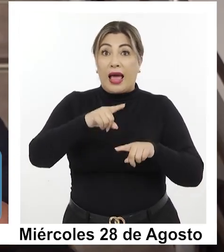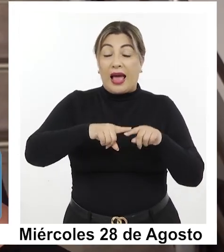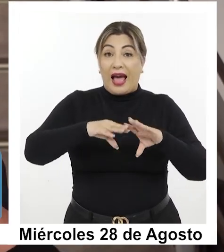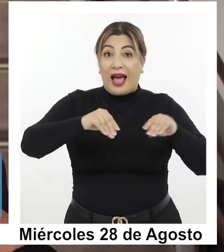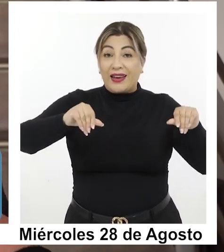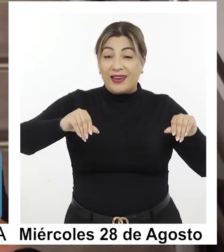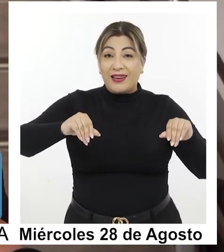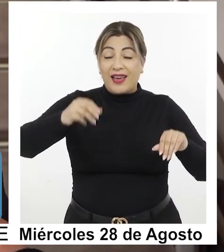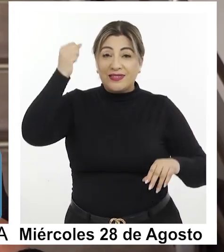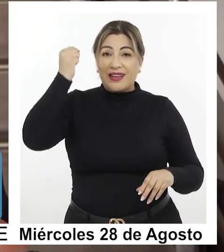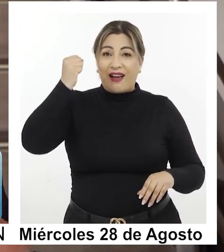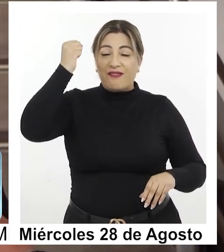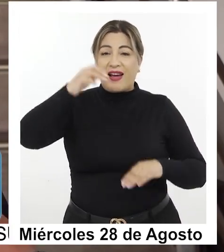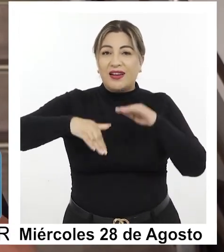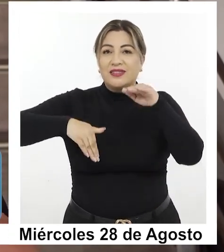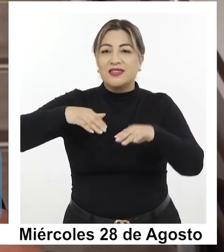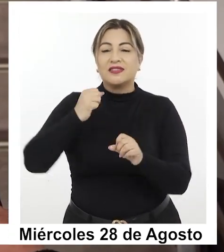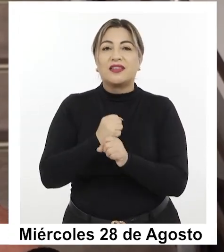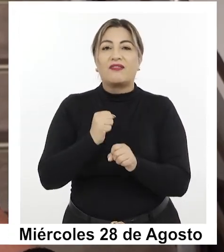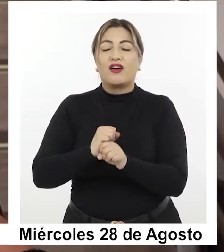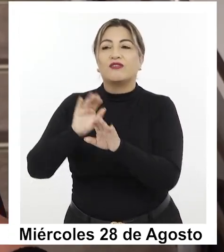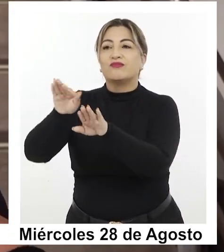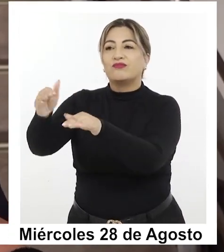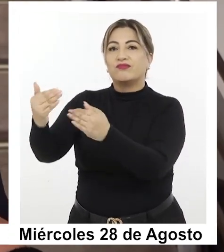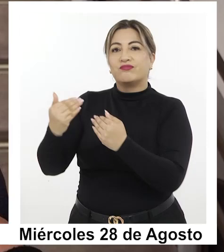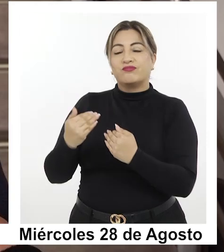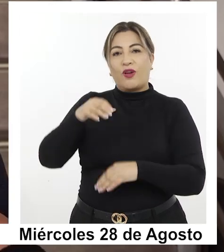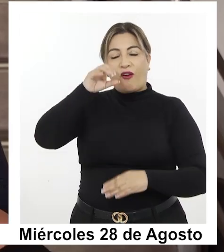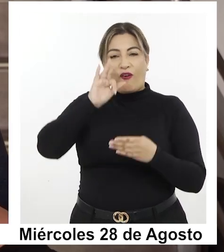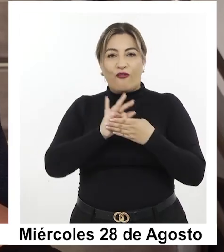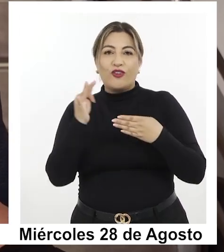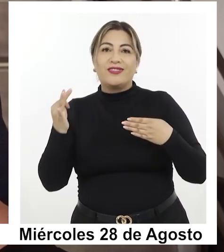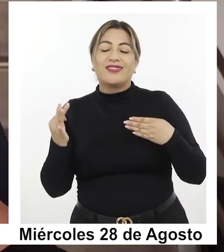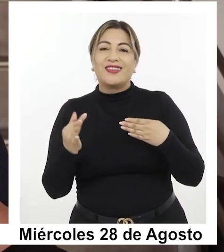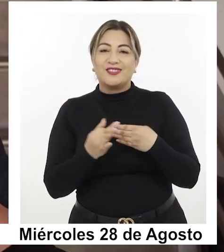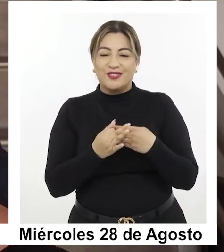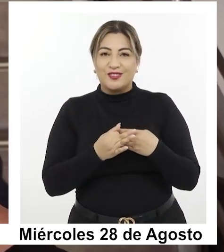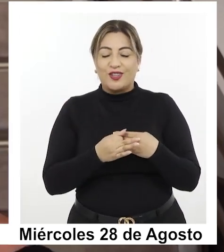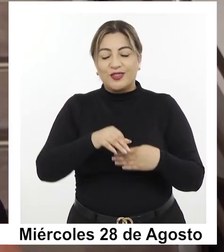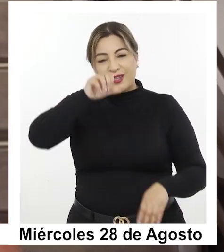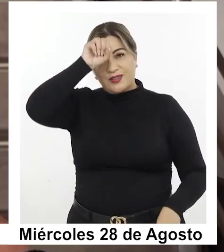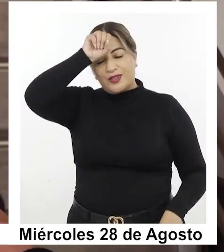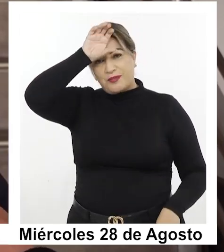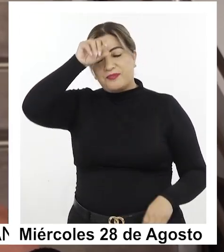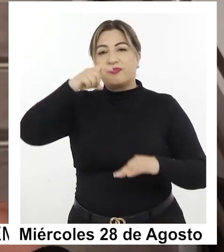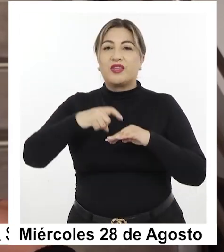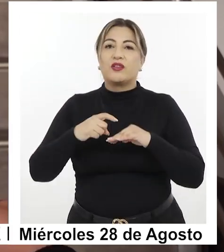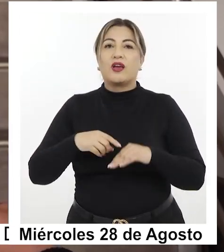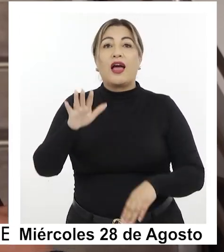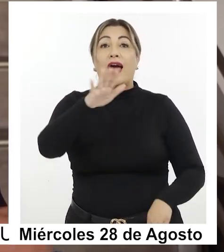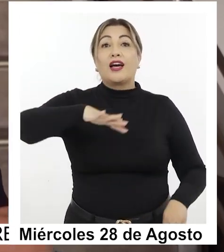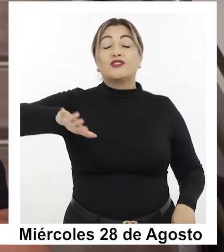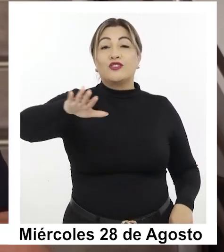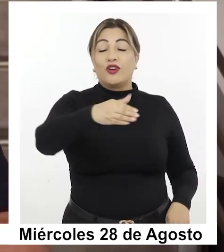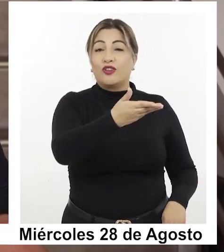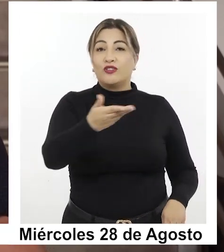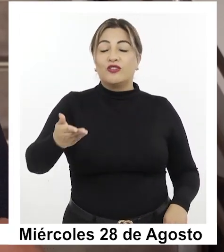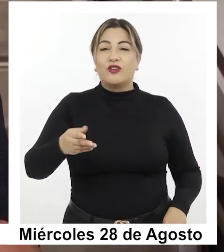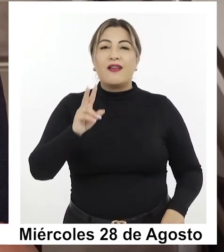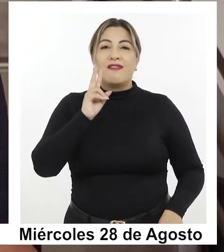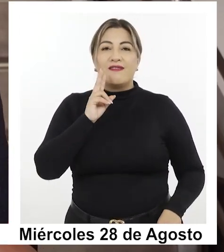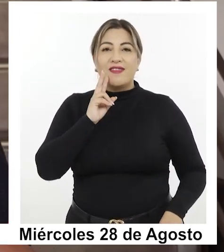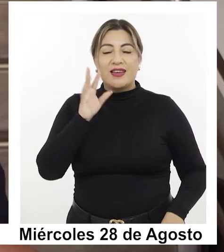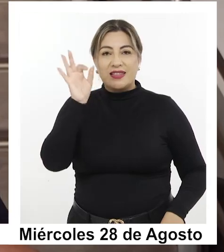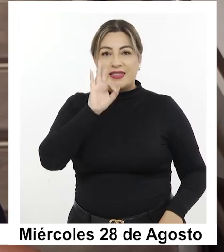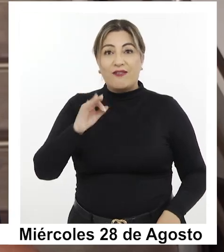donde tenemos un trabajo colaborativo también con la Fundación Coyahuasi. Bueno, invitarlos a todos el día viernes y sábado a